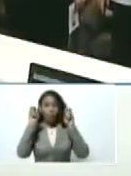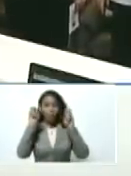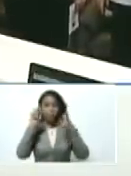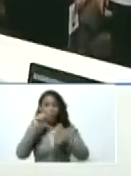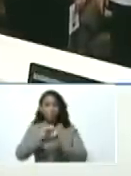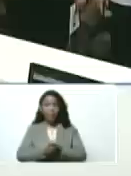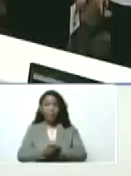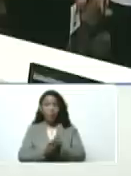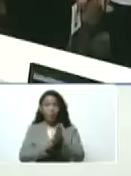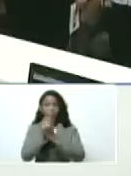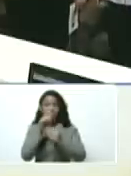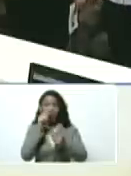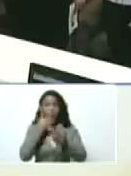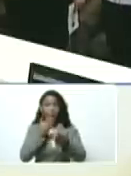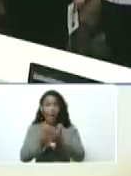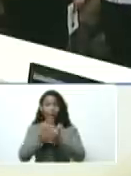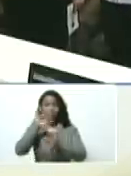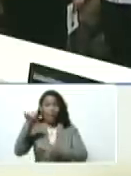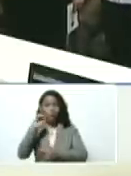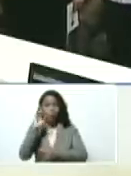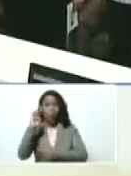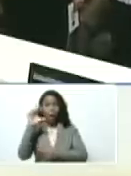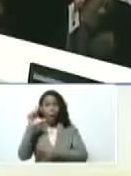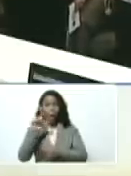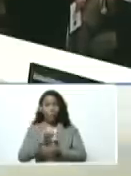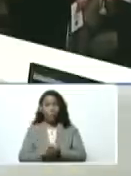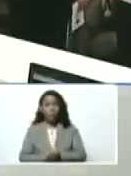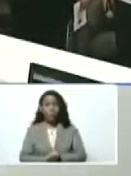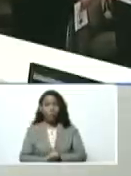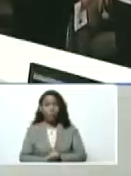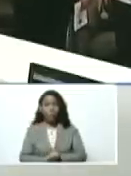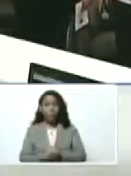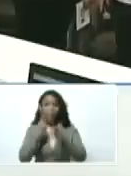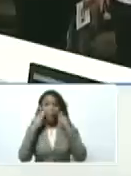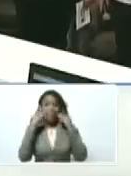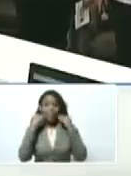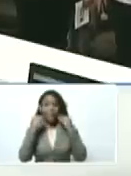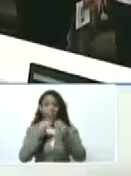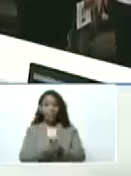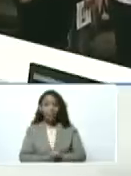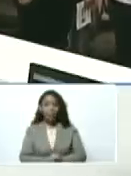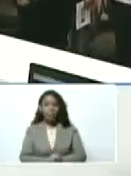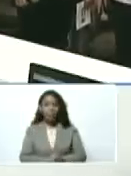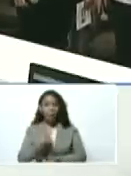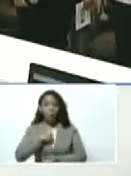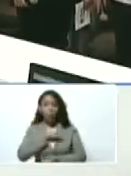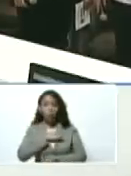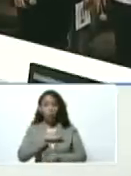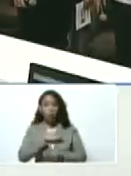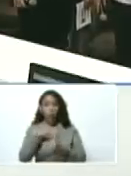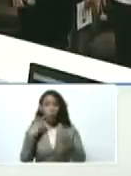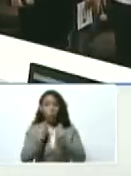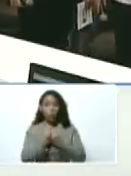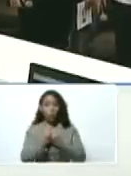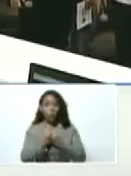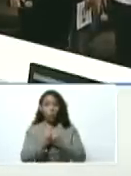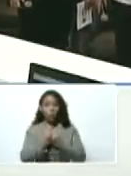y emprendedoras. Gracias, de aquí, Joel, de nuestra ciudad capital. Experiencia. Adelante, que has compartido con nosotros,